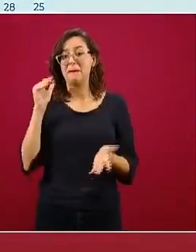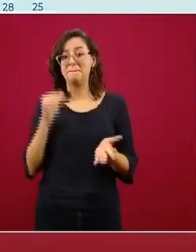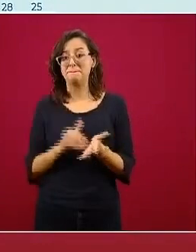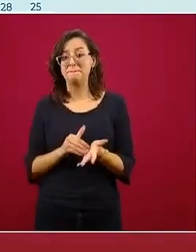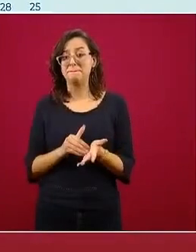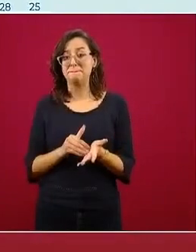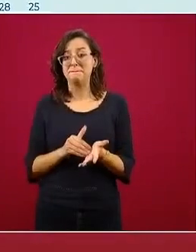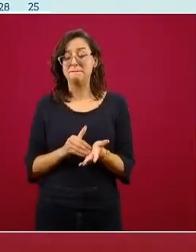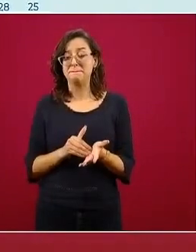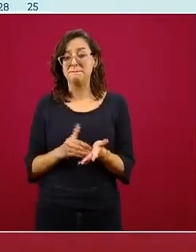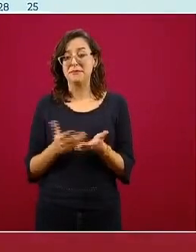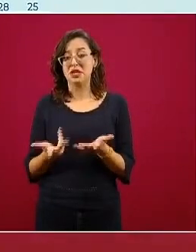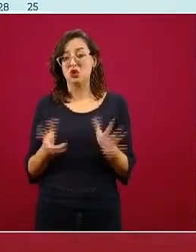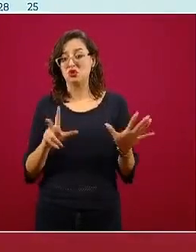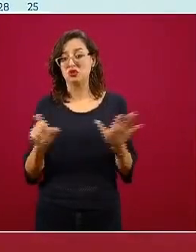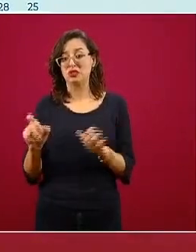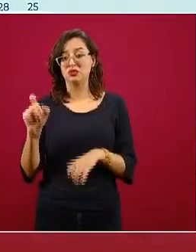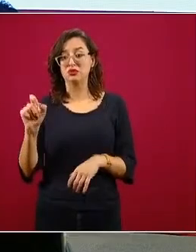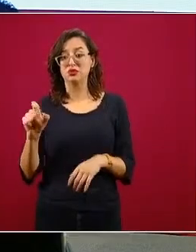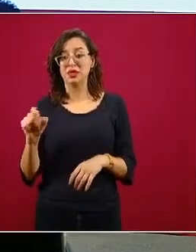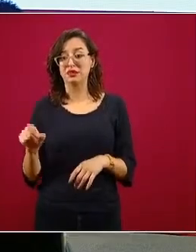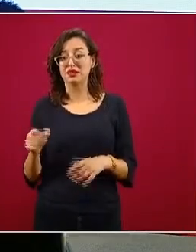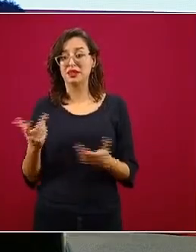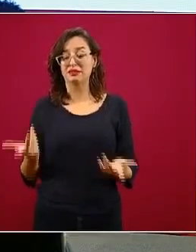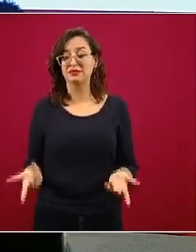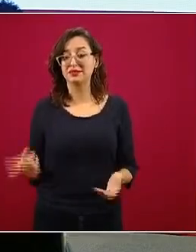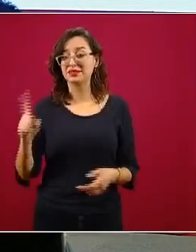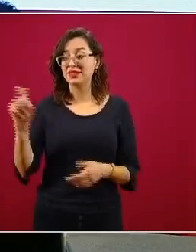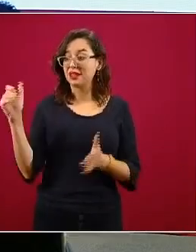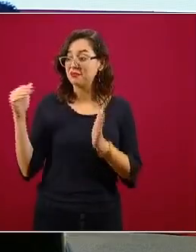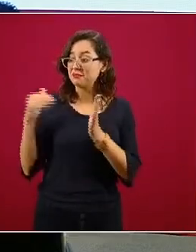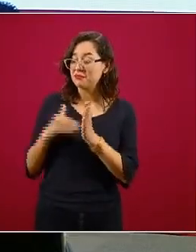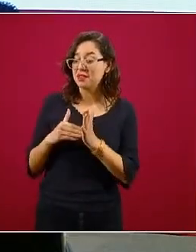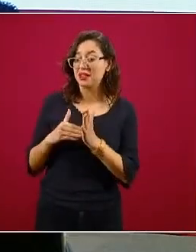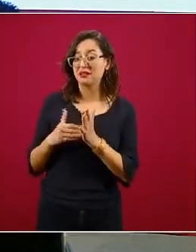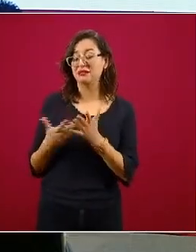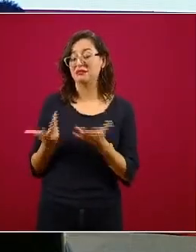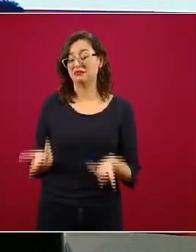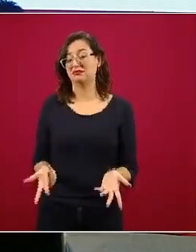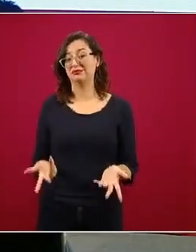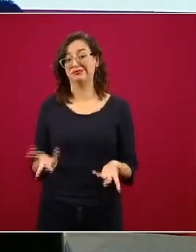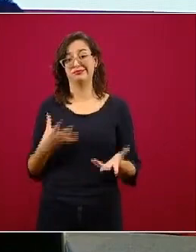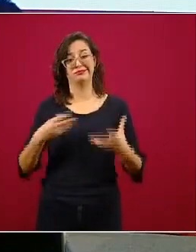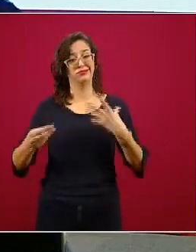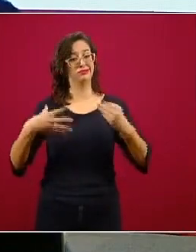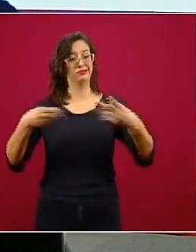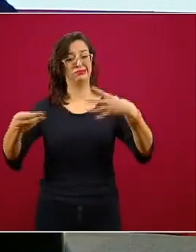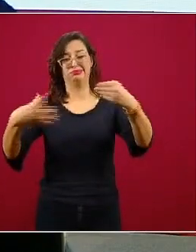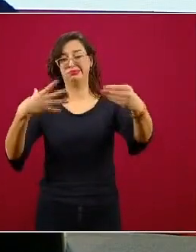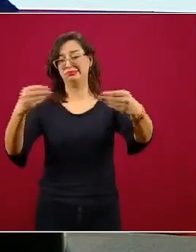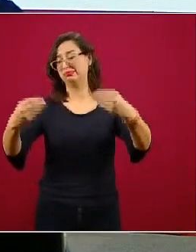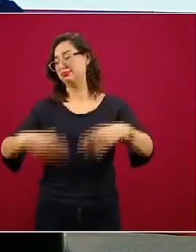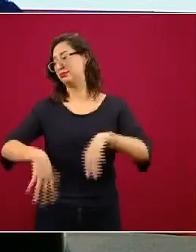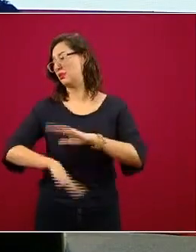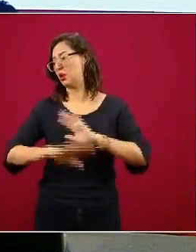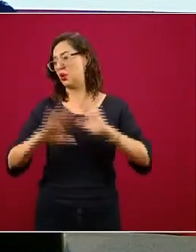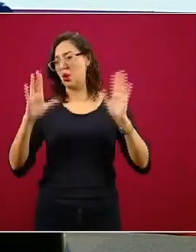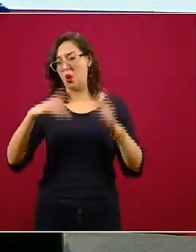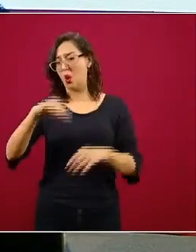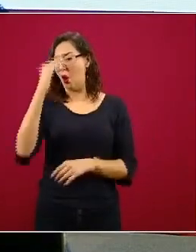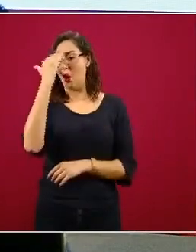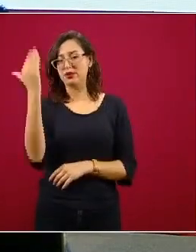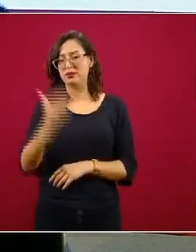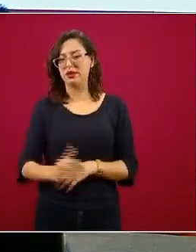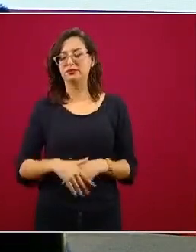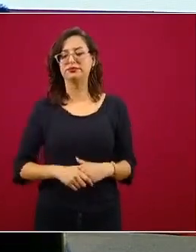1,582, 1,820 por 100,000 habitantes. Es una epidemia descontrolada. Lo que está de la